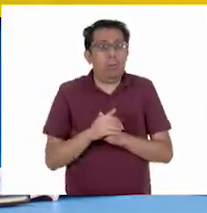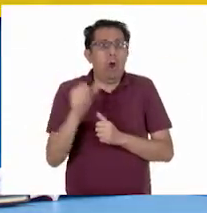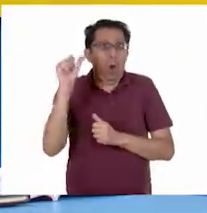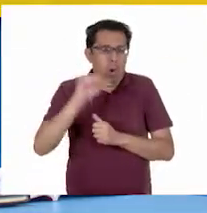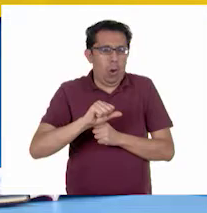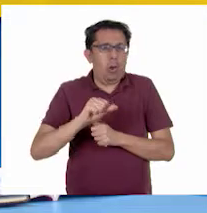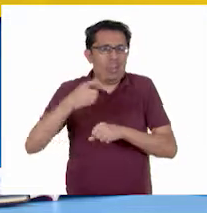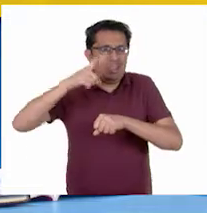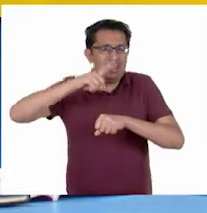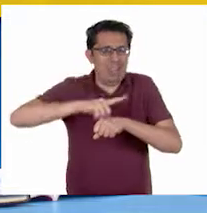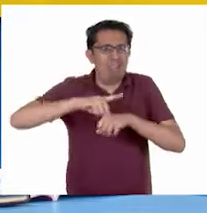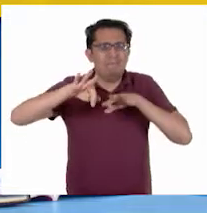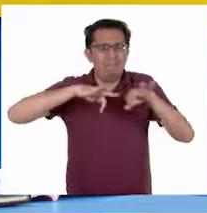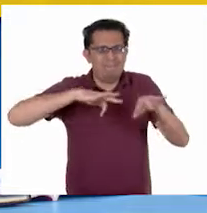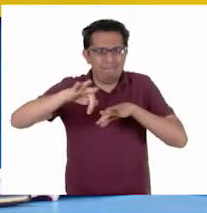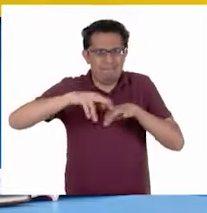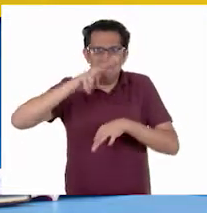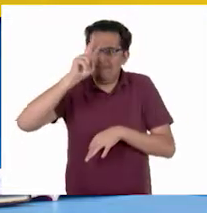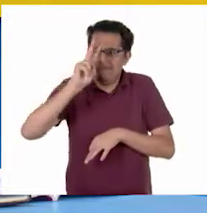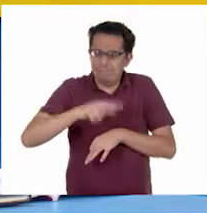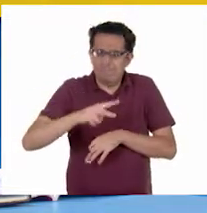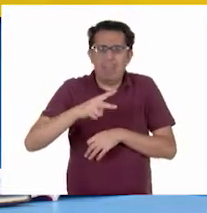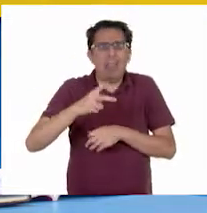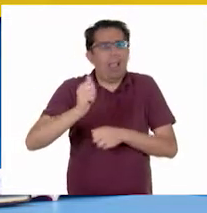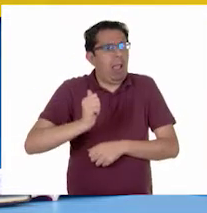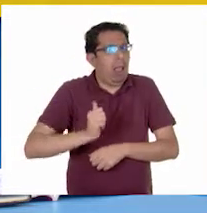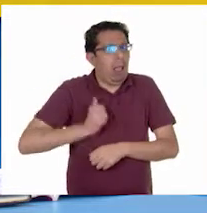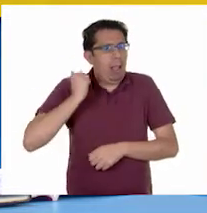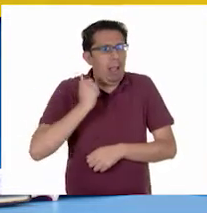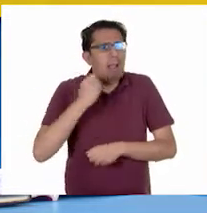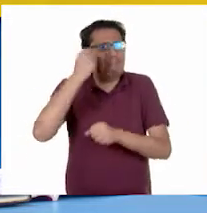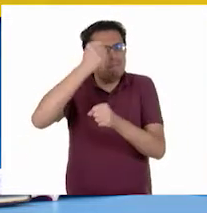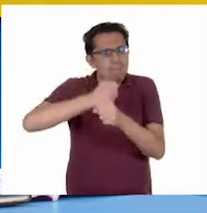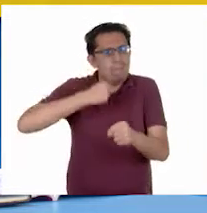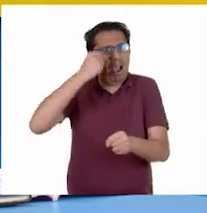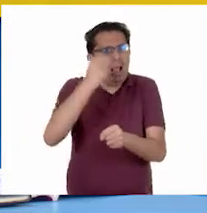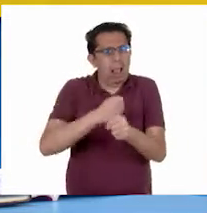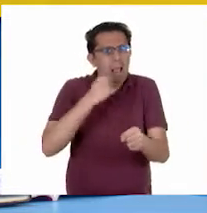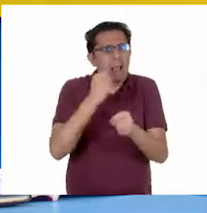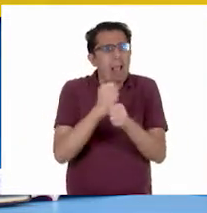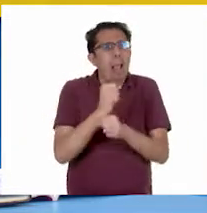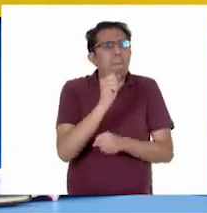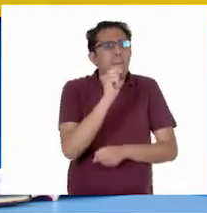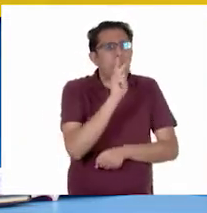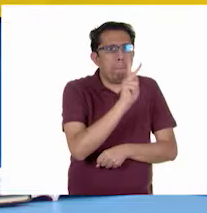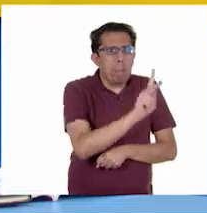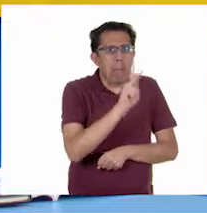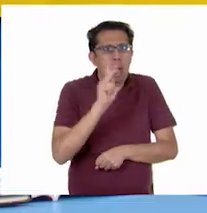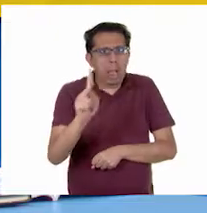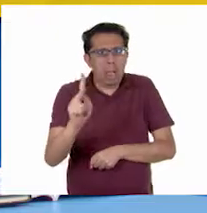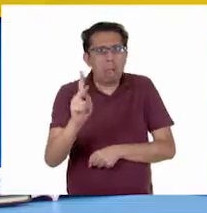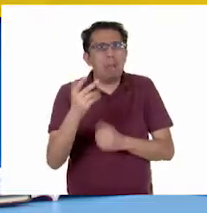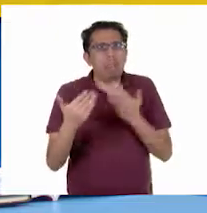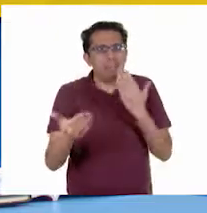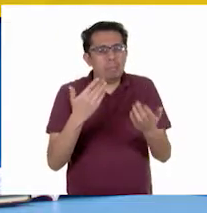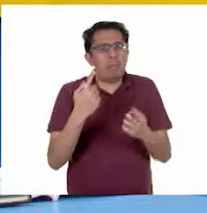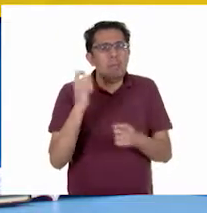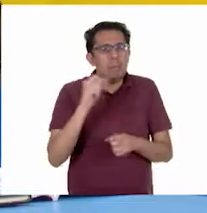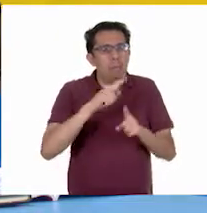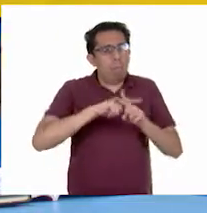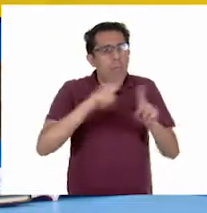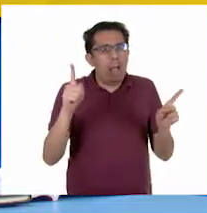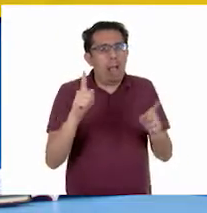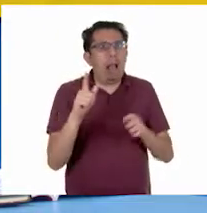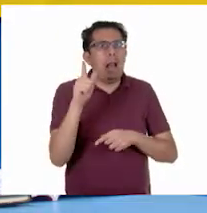de hoy tuvimos un trabajo muy fructífero poniendo en práctica las semejanzas y diferencias entre lenguaje literal y